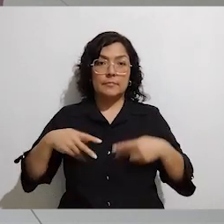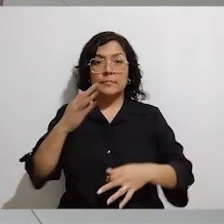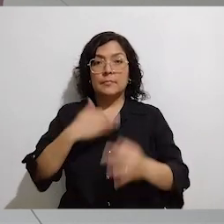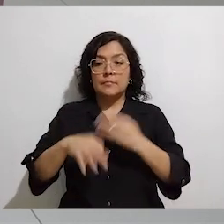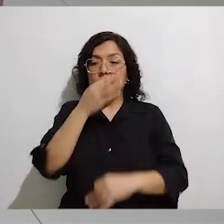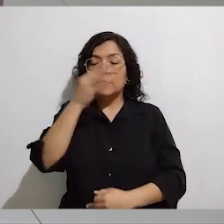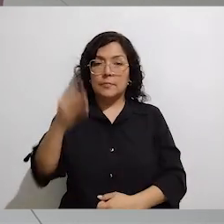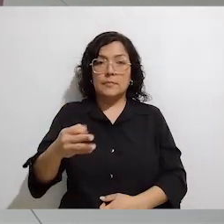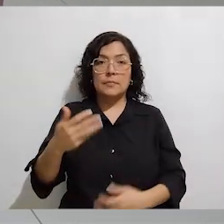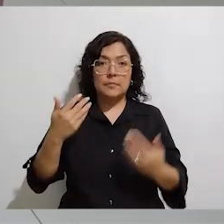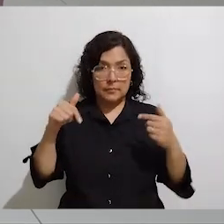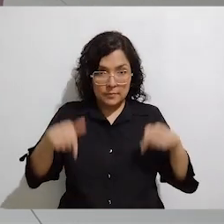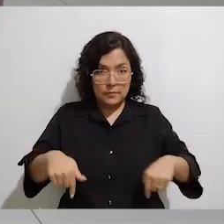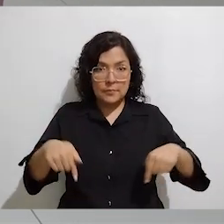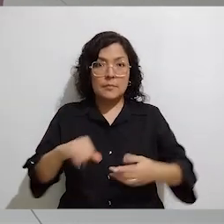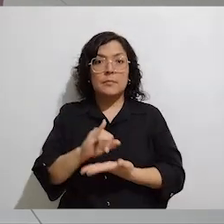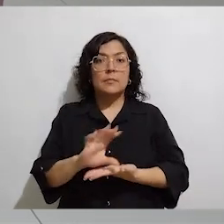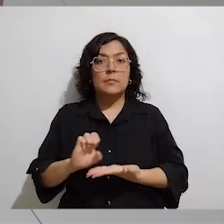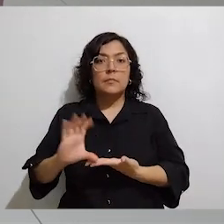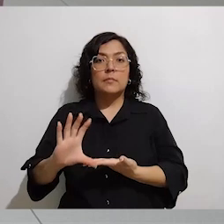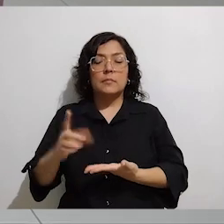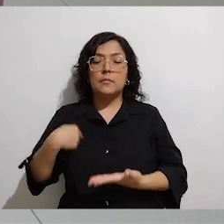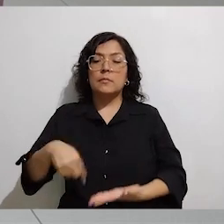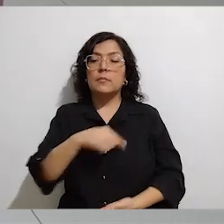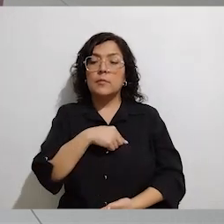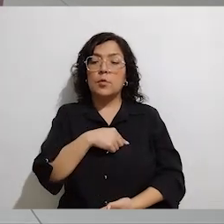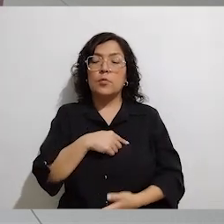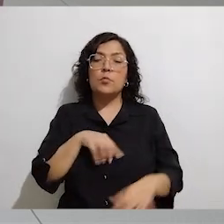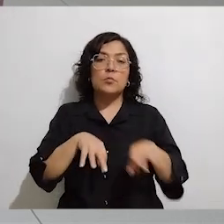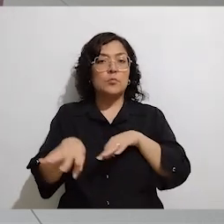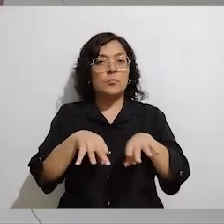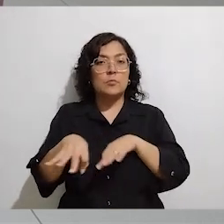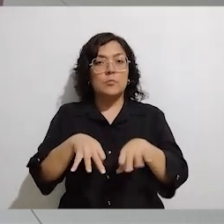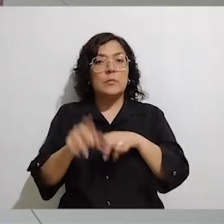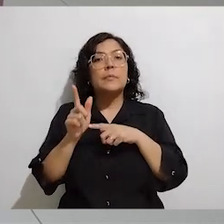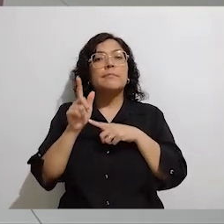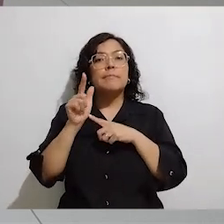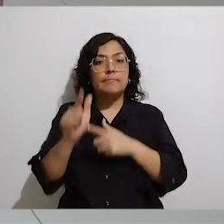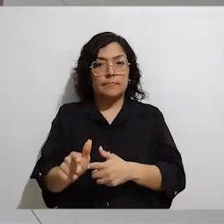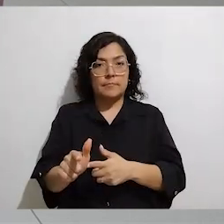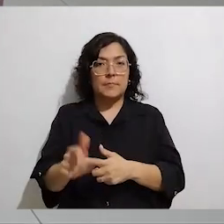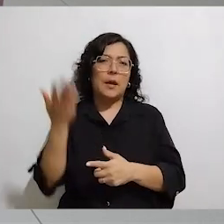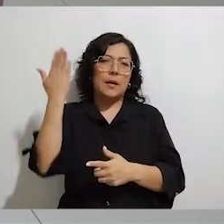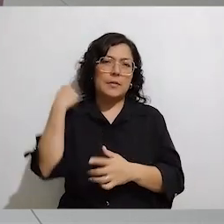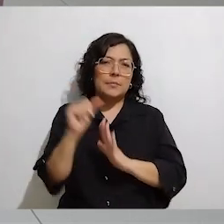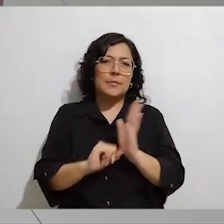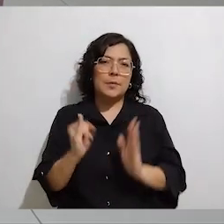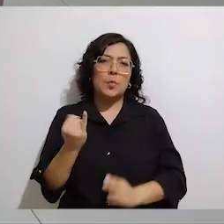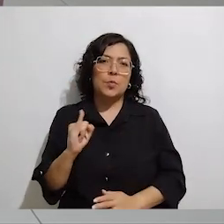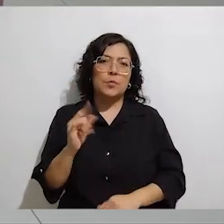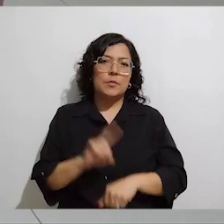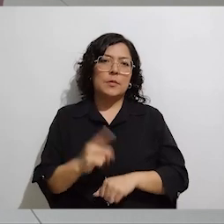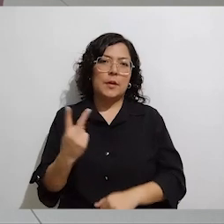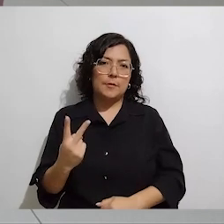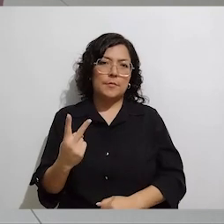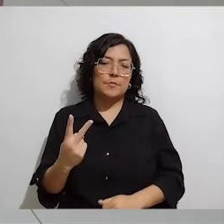aquí desde el Instituto Electoral de Coahuila seguimos trabajando el proceso electoral, la jornada electoral del domingo 2 de junio,